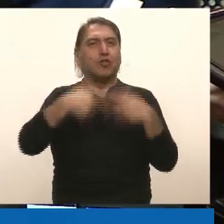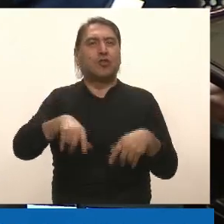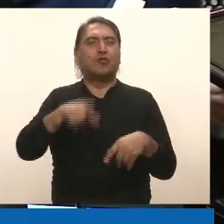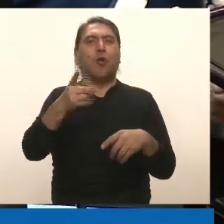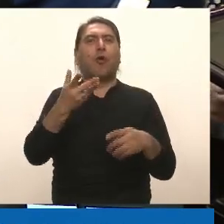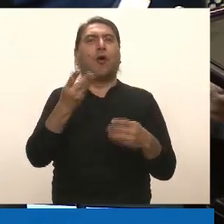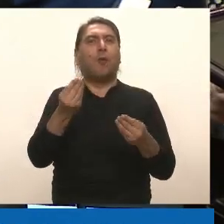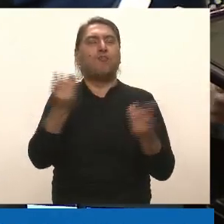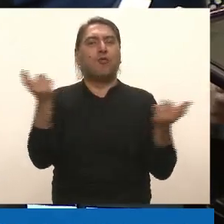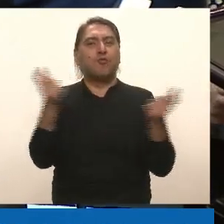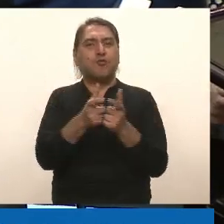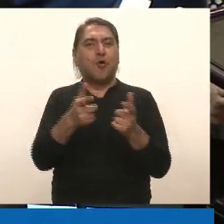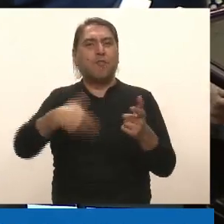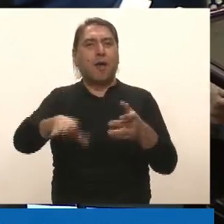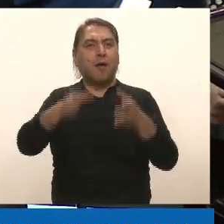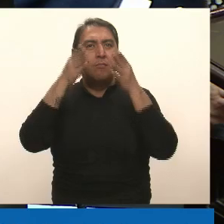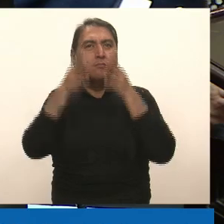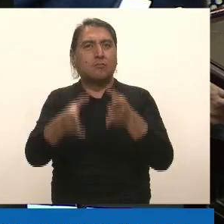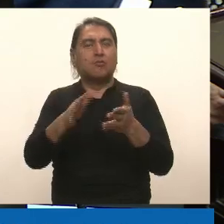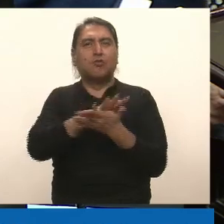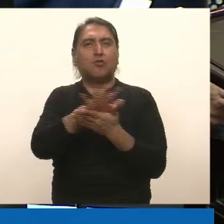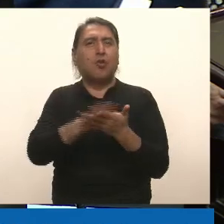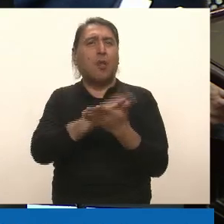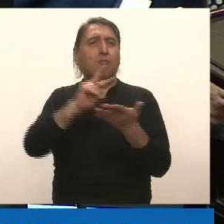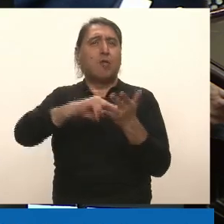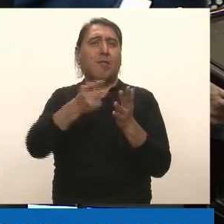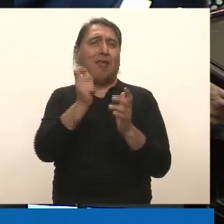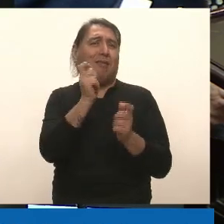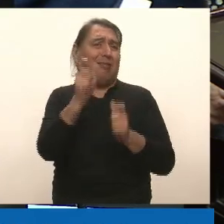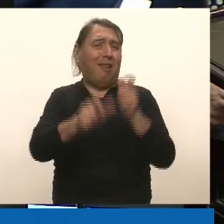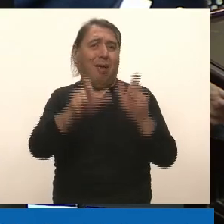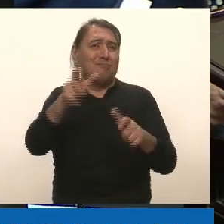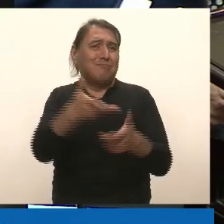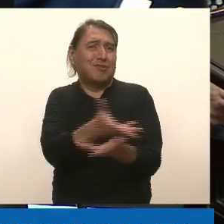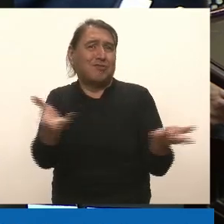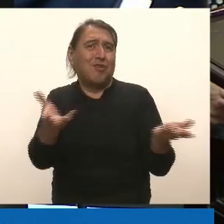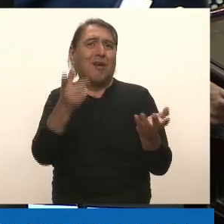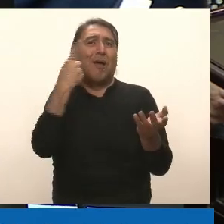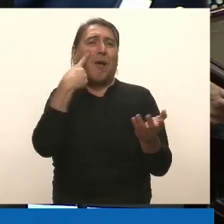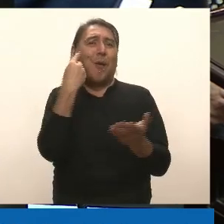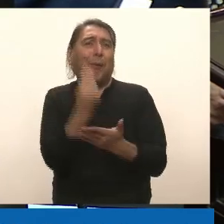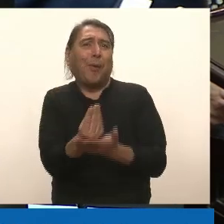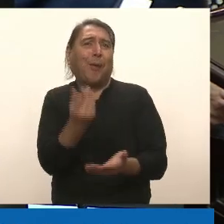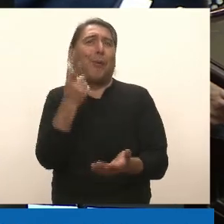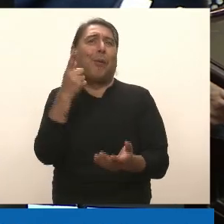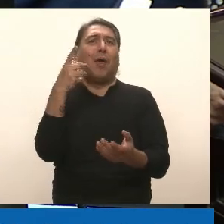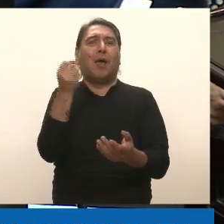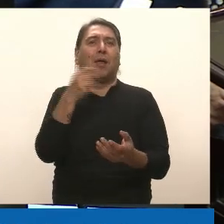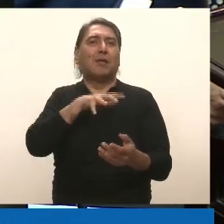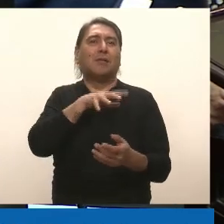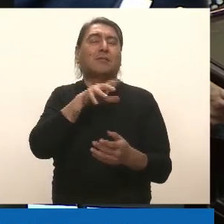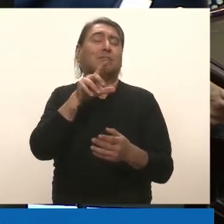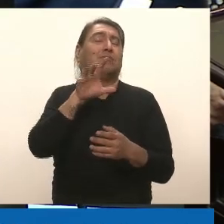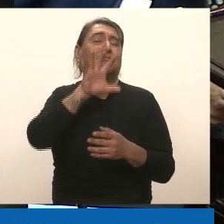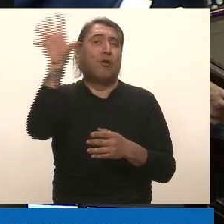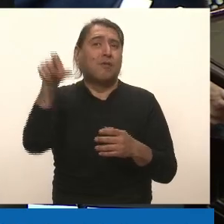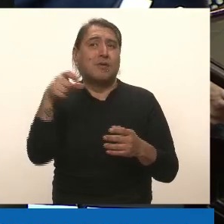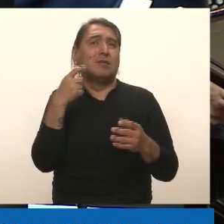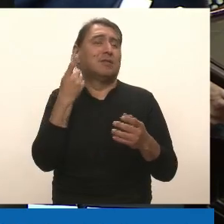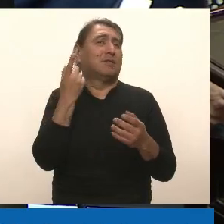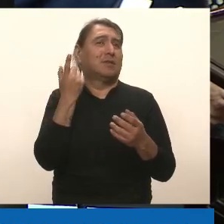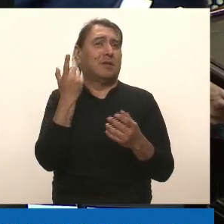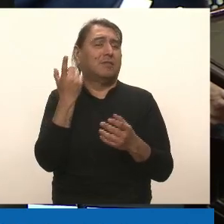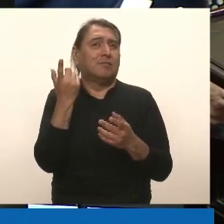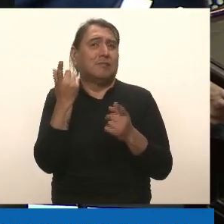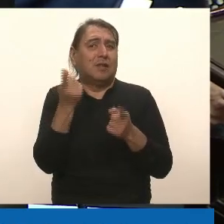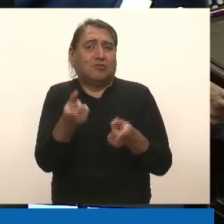dirigidos a solucionar problemas de gente, gente que vive la mayoría en el interior profundo y que por ahí